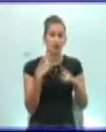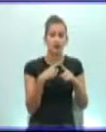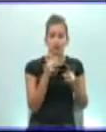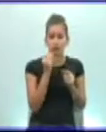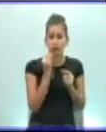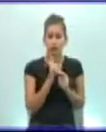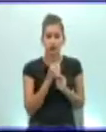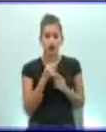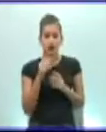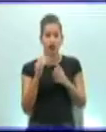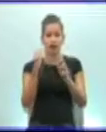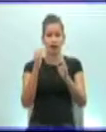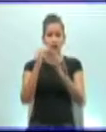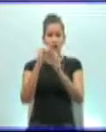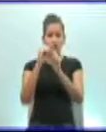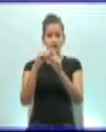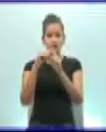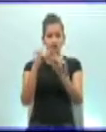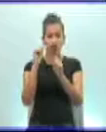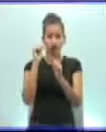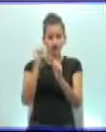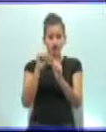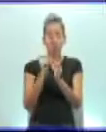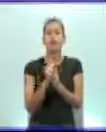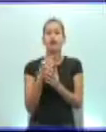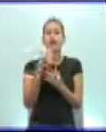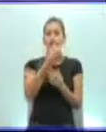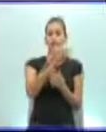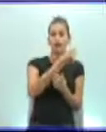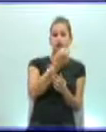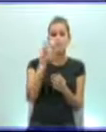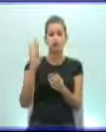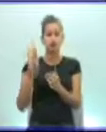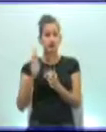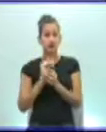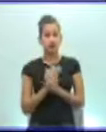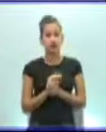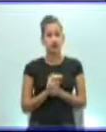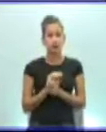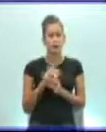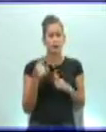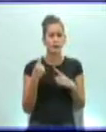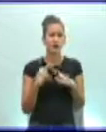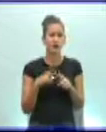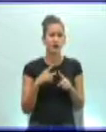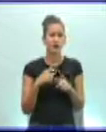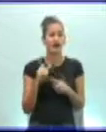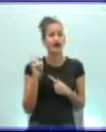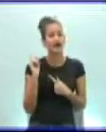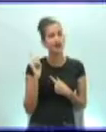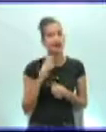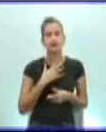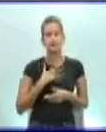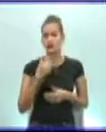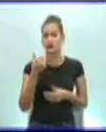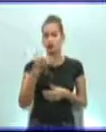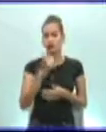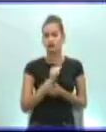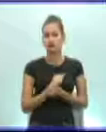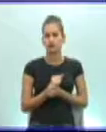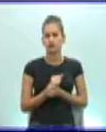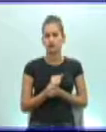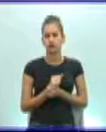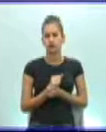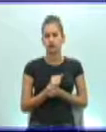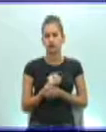y B y sigue perteneciendo a, es el otro caso que vamos a ver, pero en este caso perteneciendo a, veamos también que pertenece a la